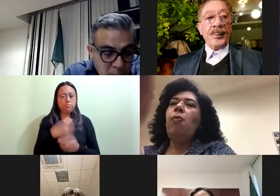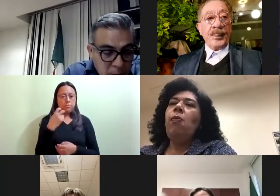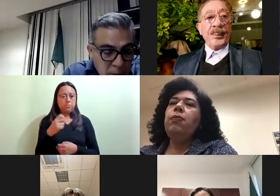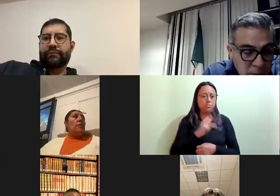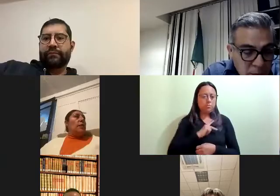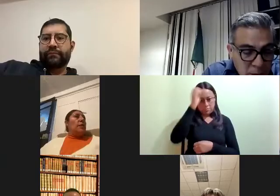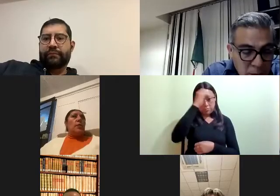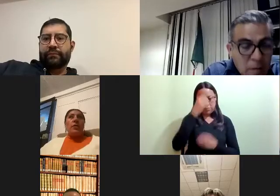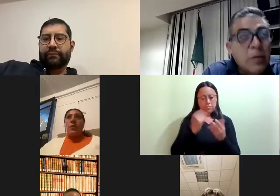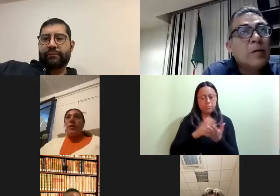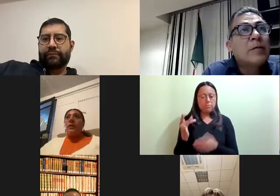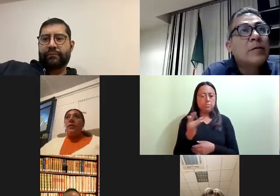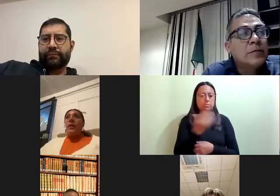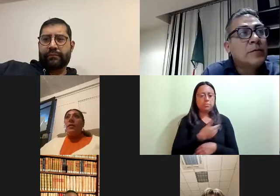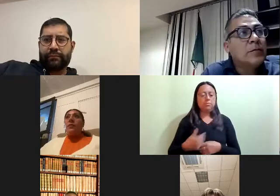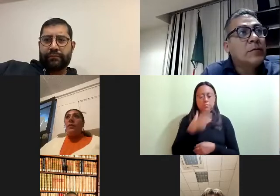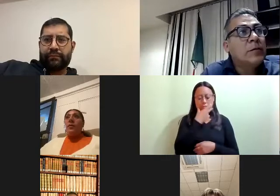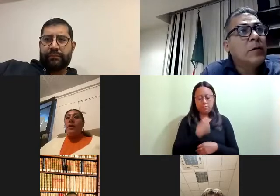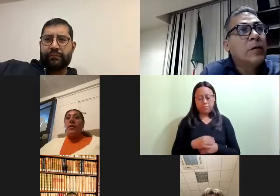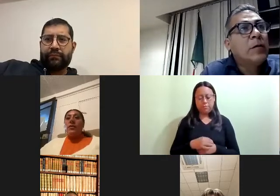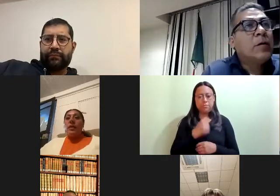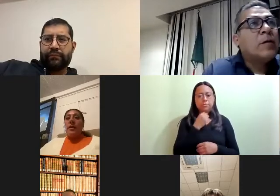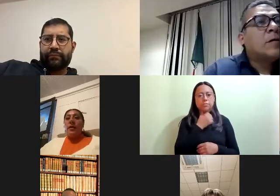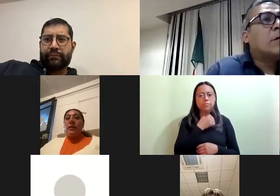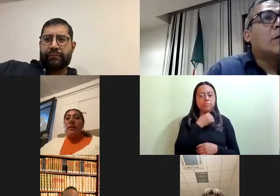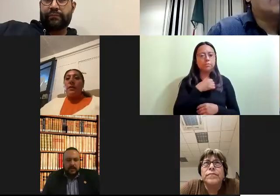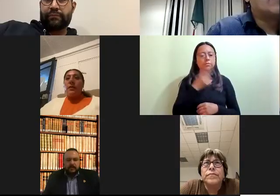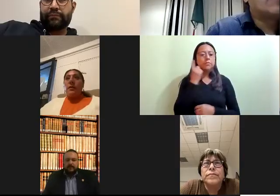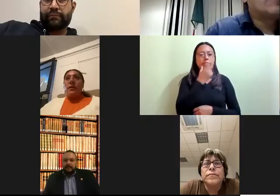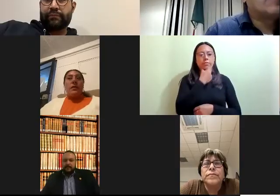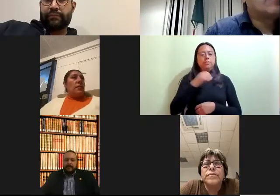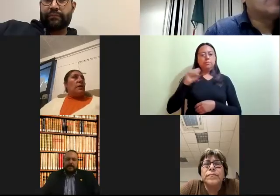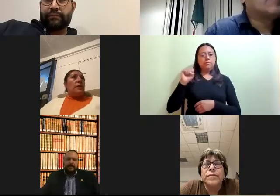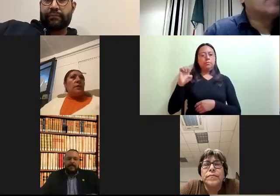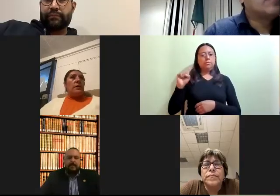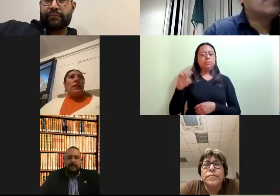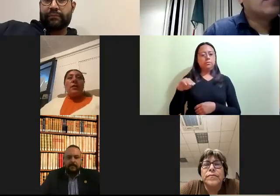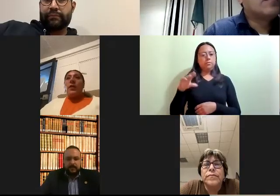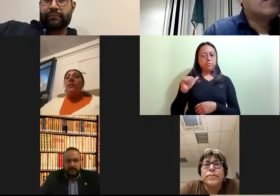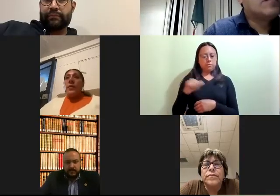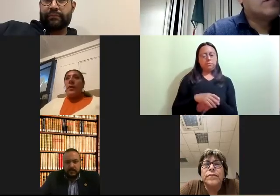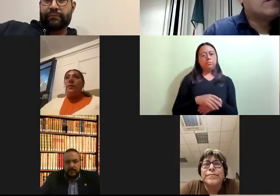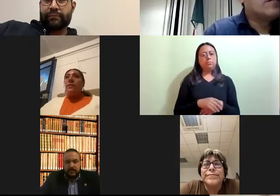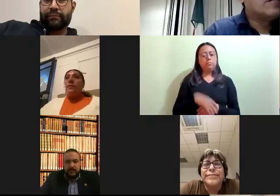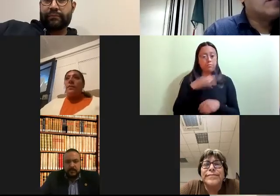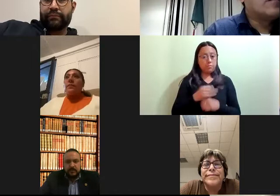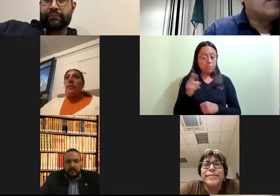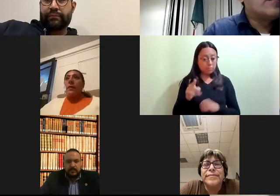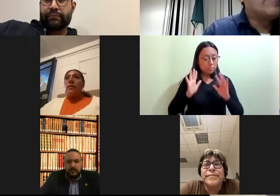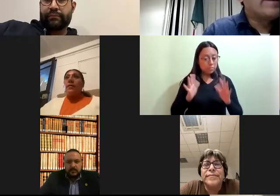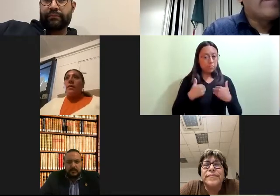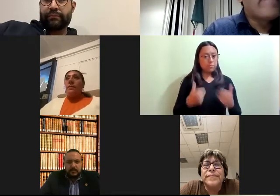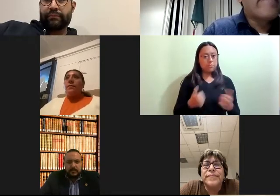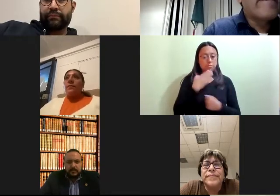presidente. Muchas gracias, diputado. Diputado Sesma, ya tenemos claridad sobre